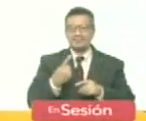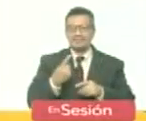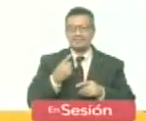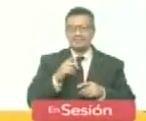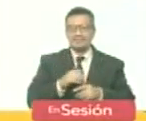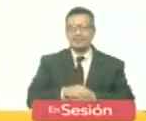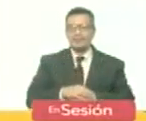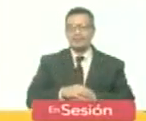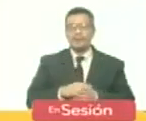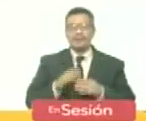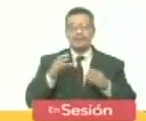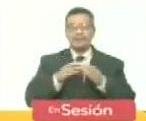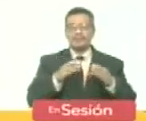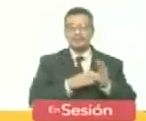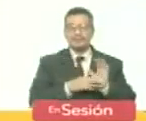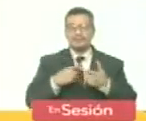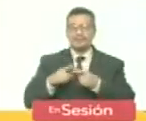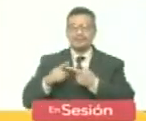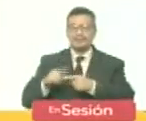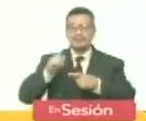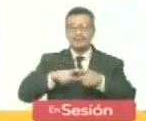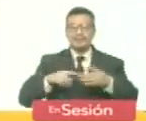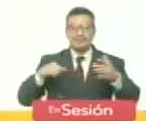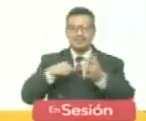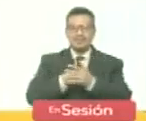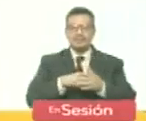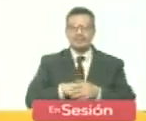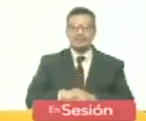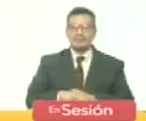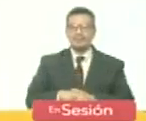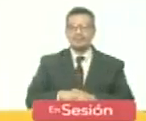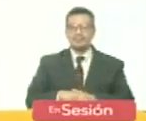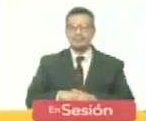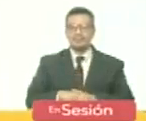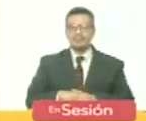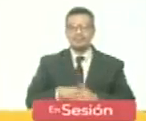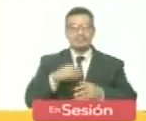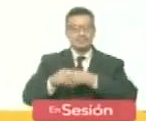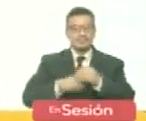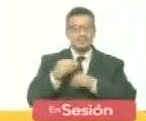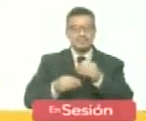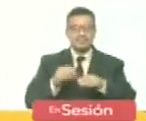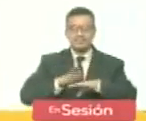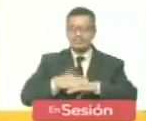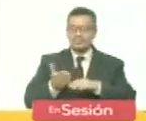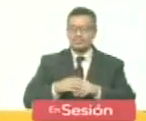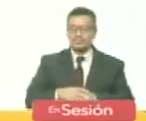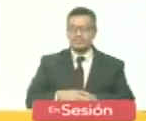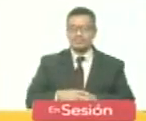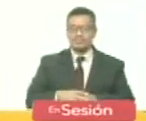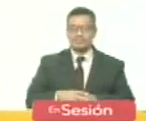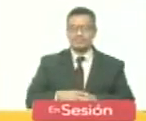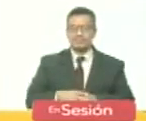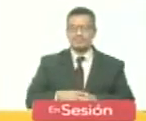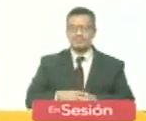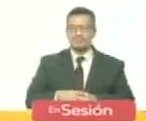las sanciones y a viudas del bloqueo, lo hacemos porque